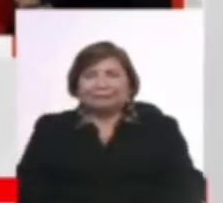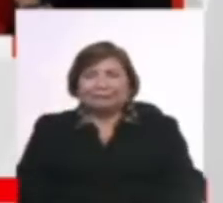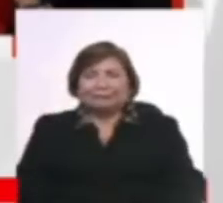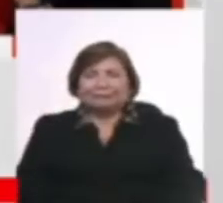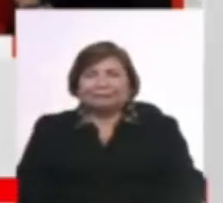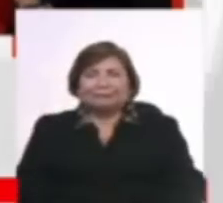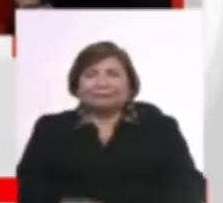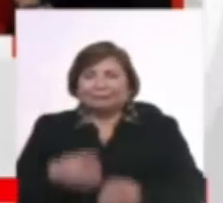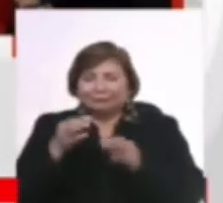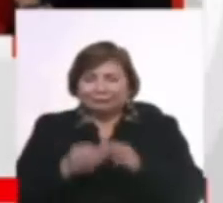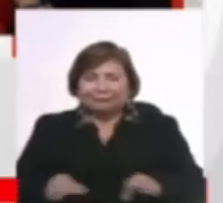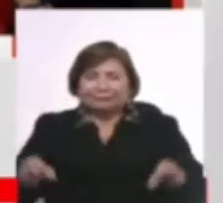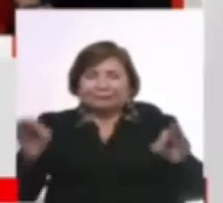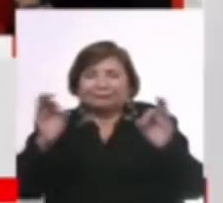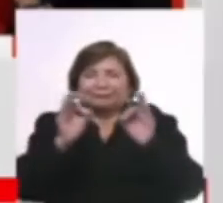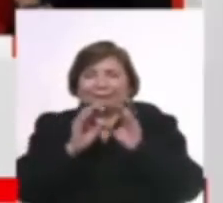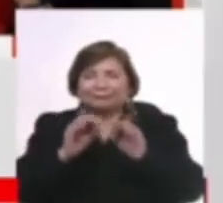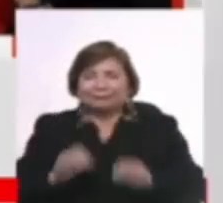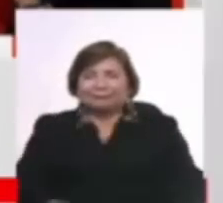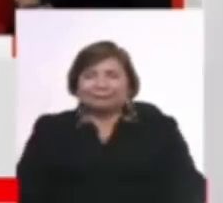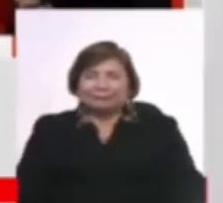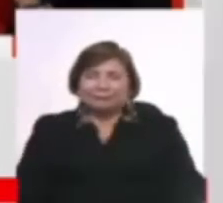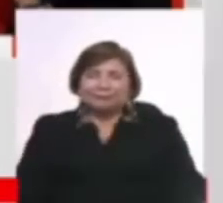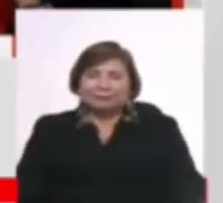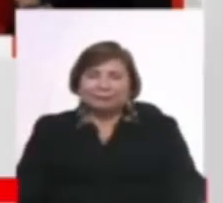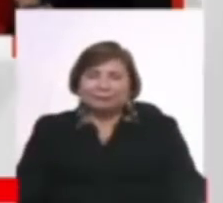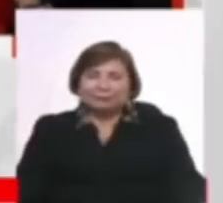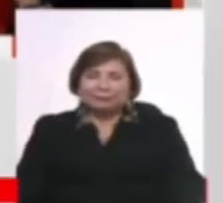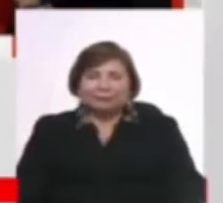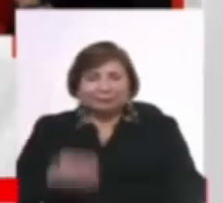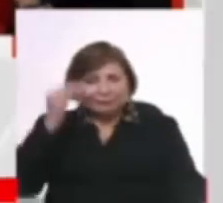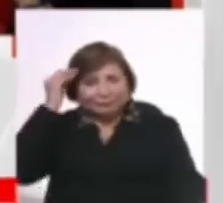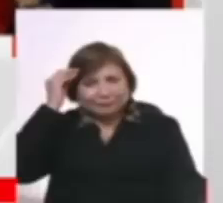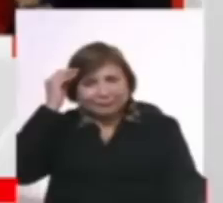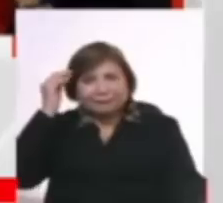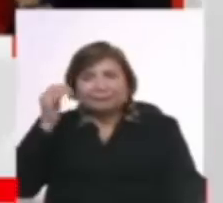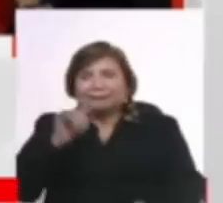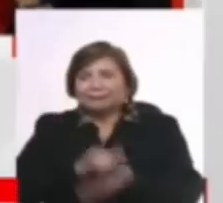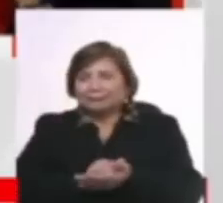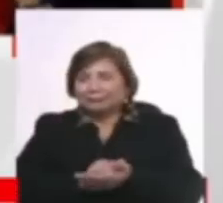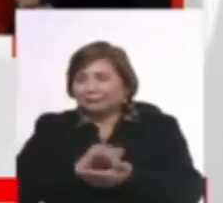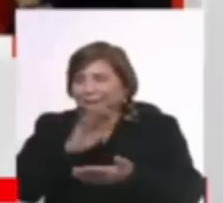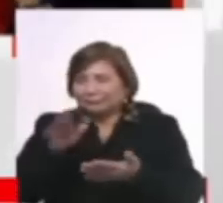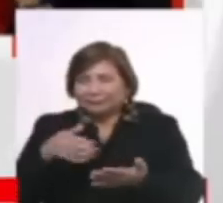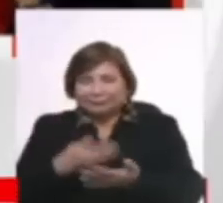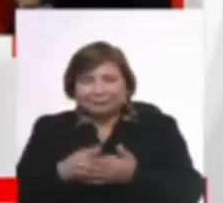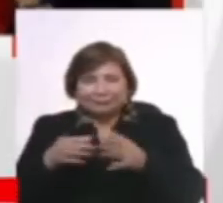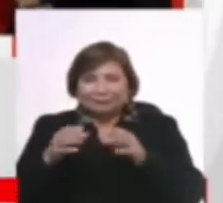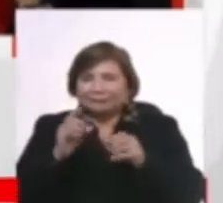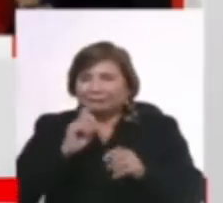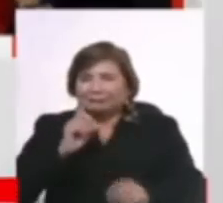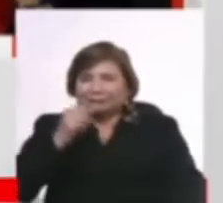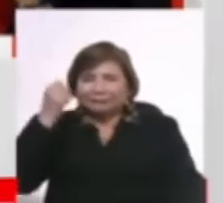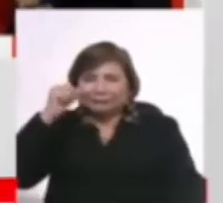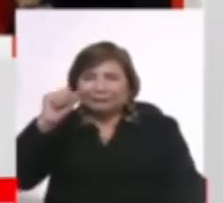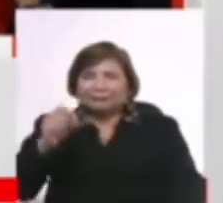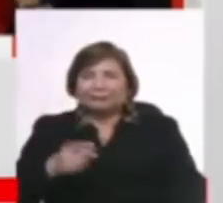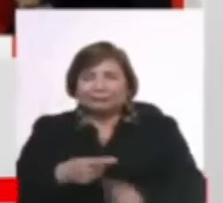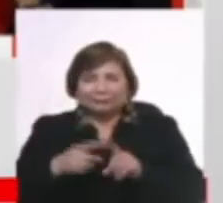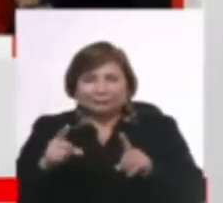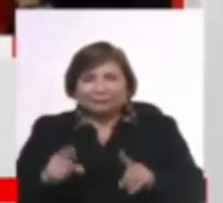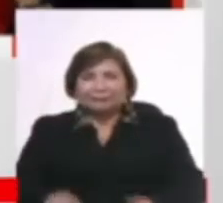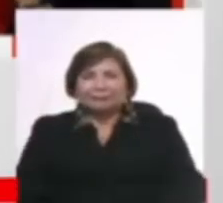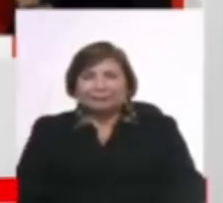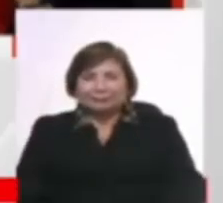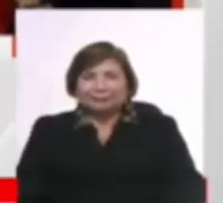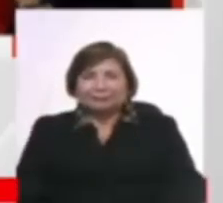que es lo más importante. Que recapacite y que haga el intento de no viajar, pero